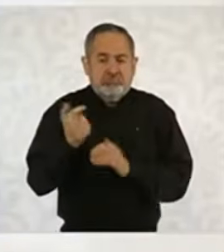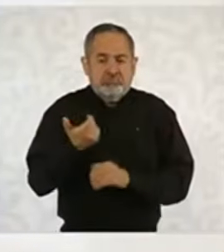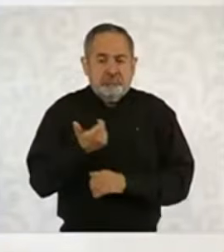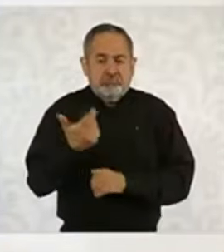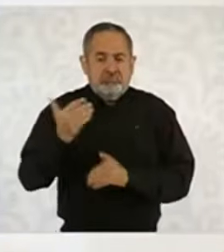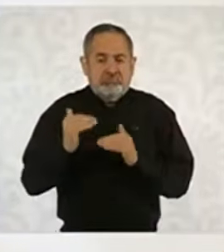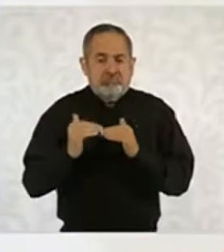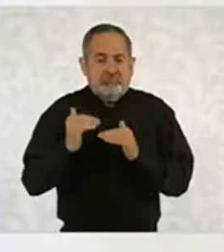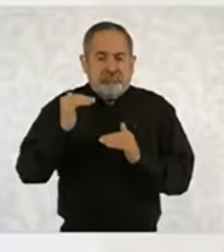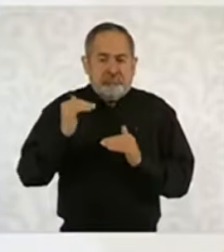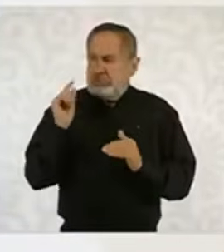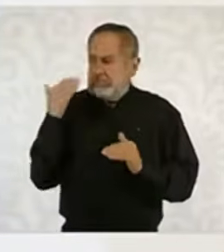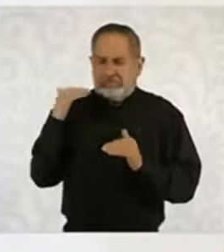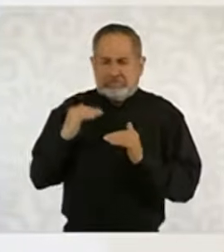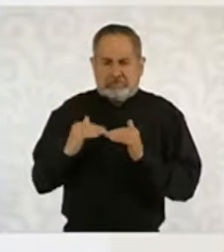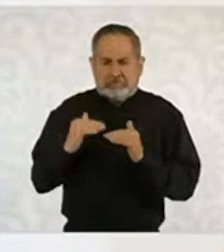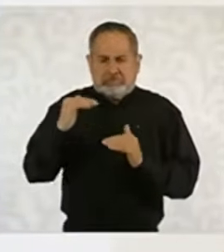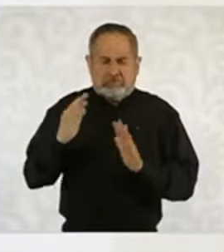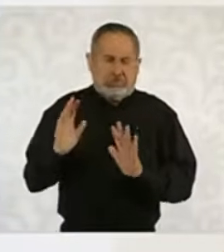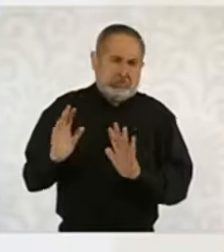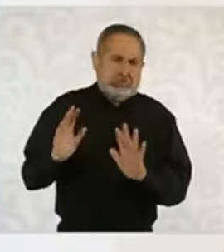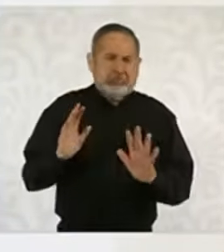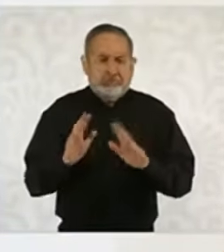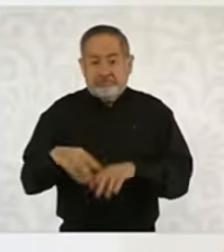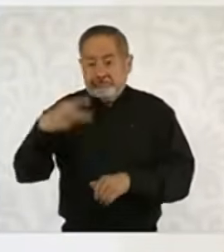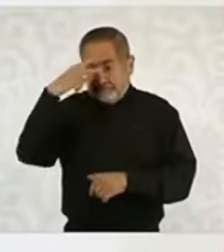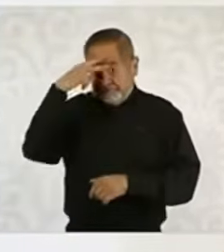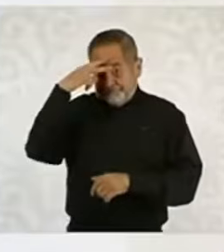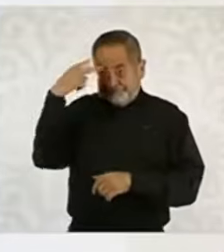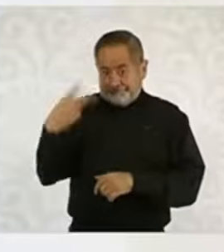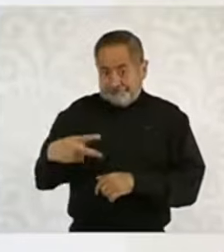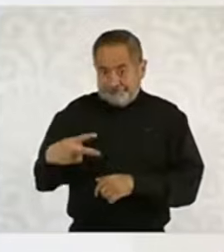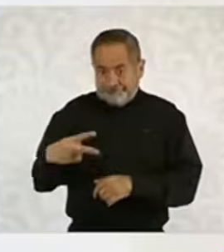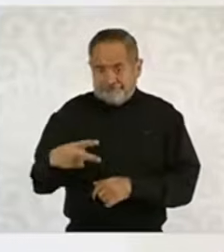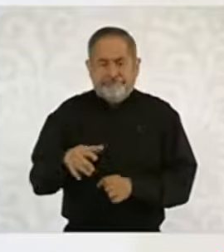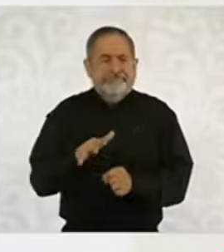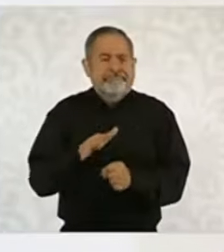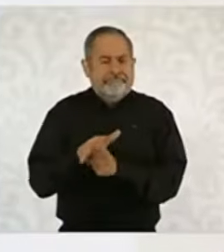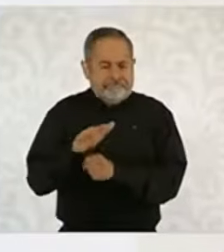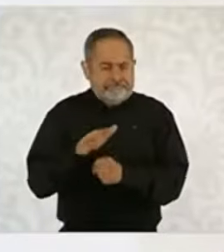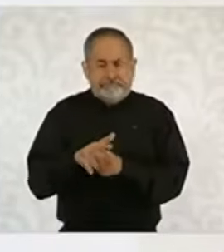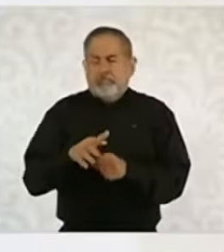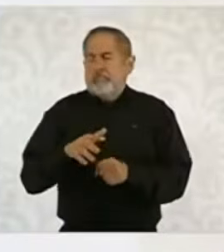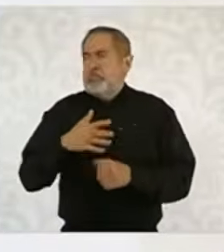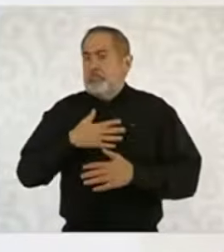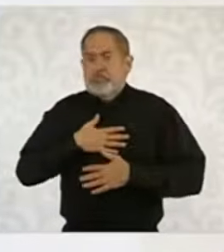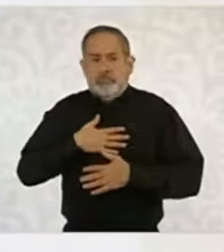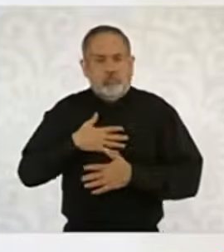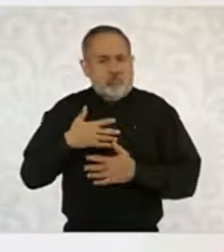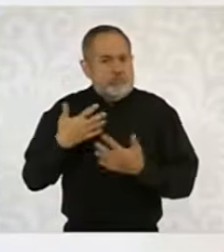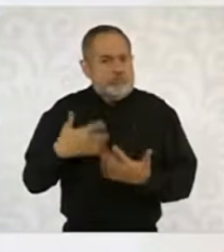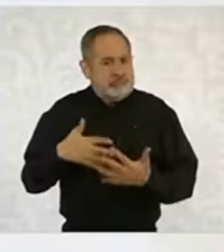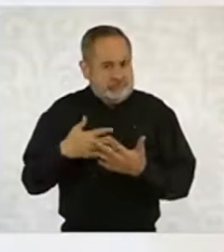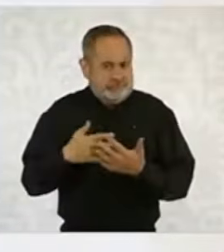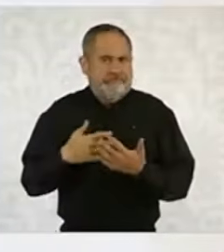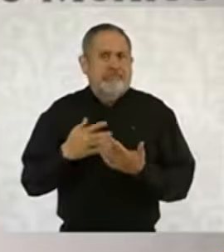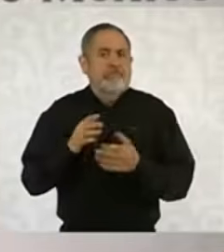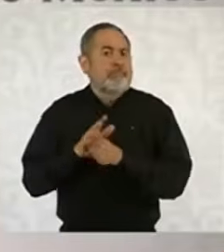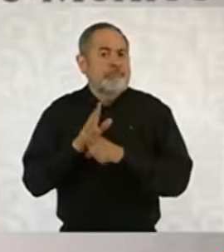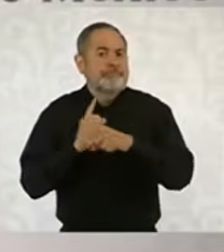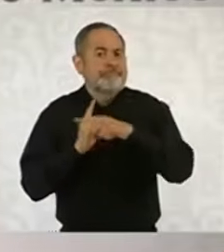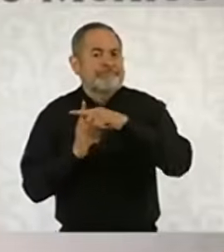los últimos días. México tiene la ventaja, digamos, de